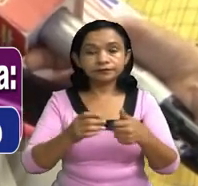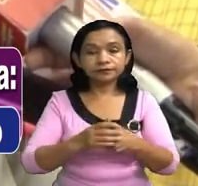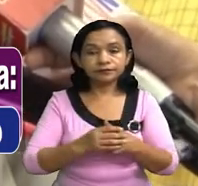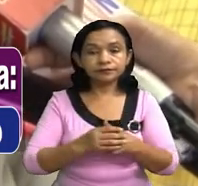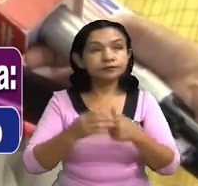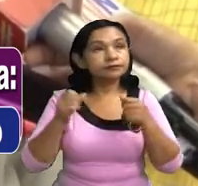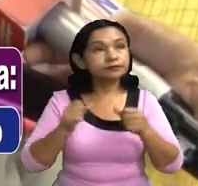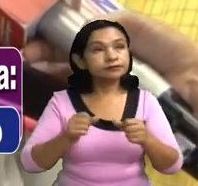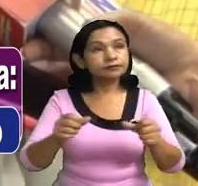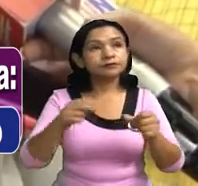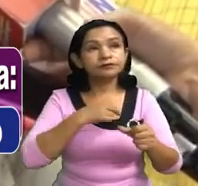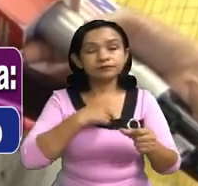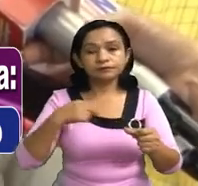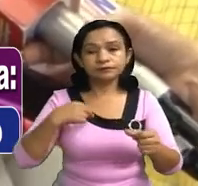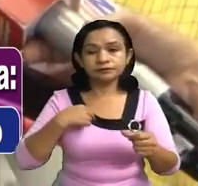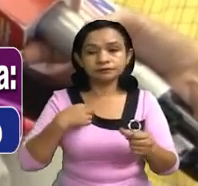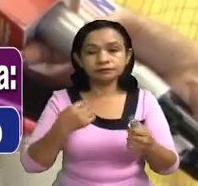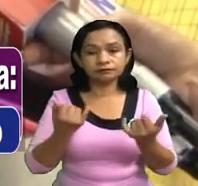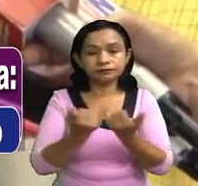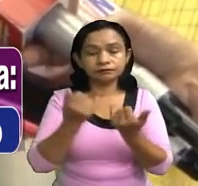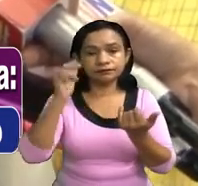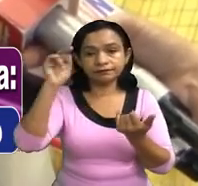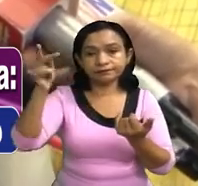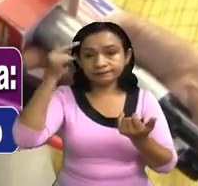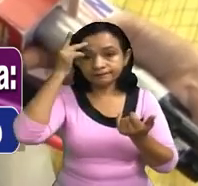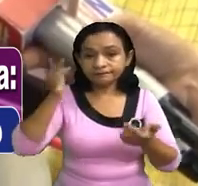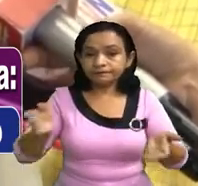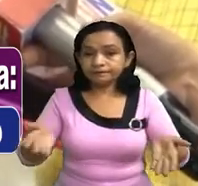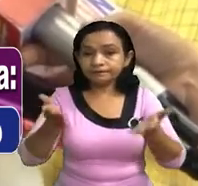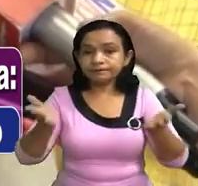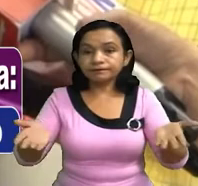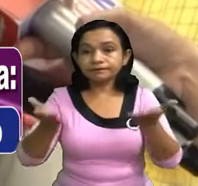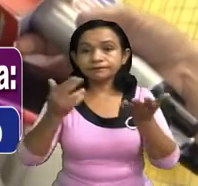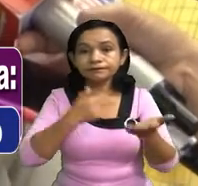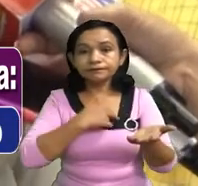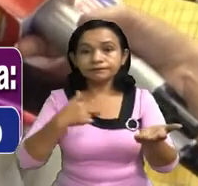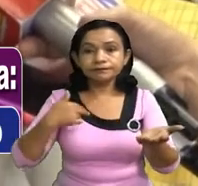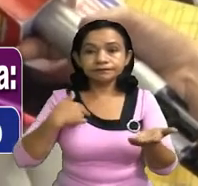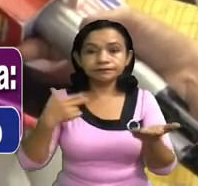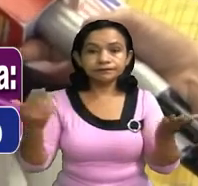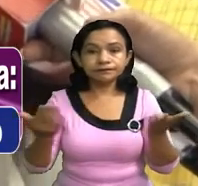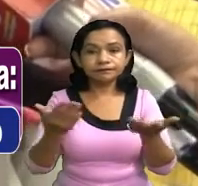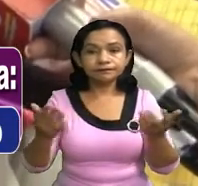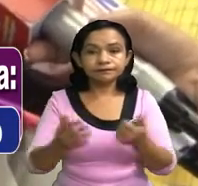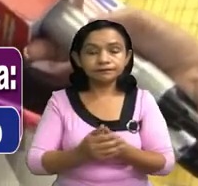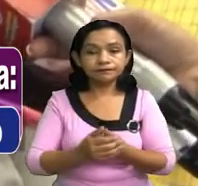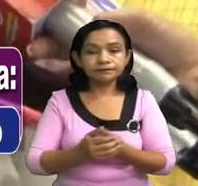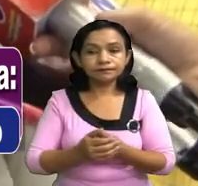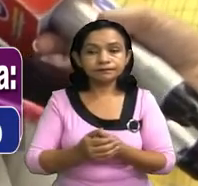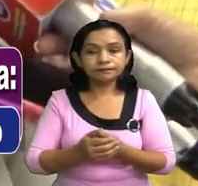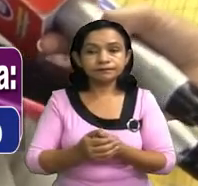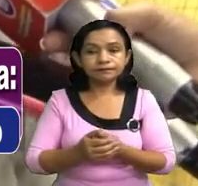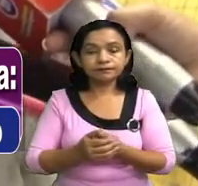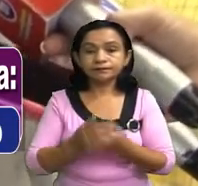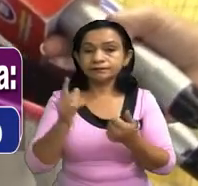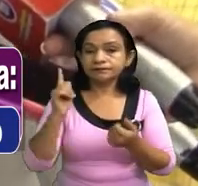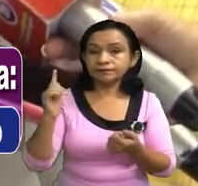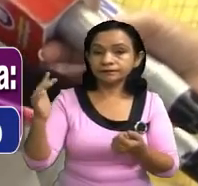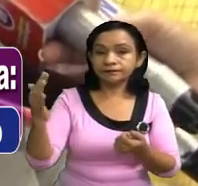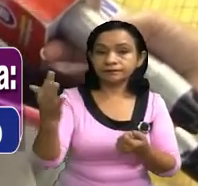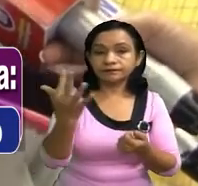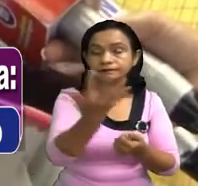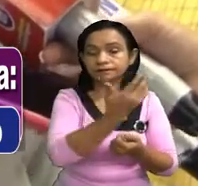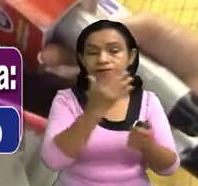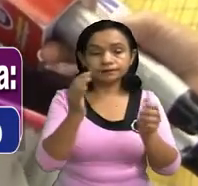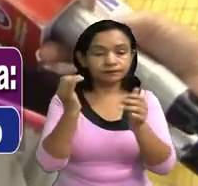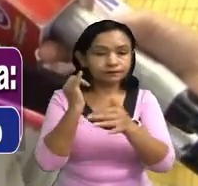seguir siendo agitadores políticos, que dejen de desunir al pueblo cristiano. Todos somos una